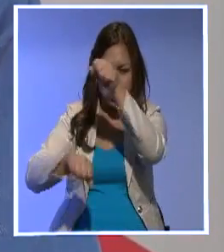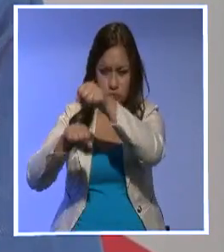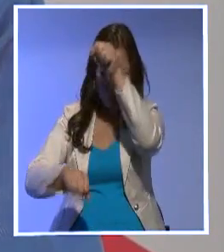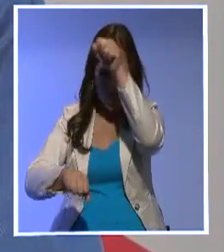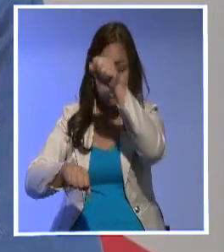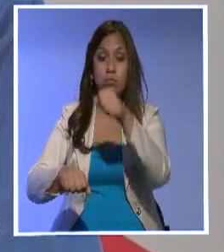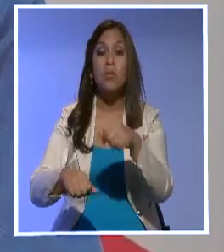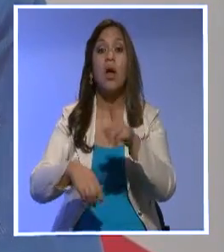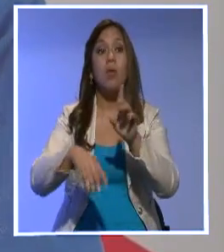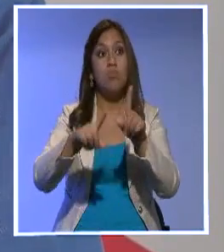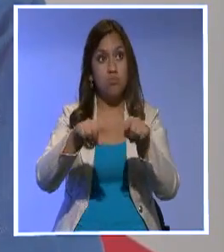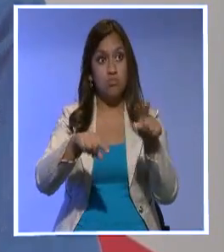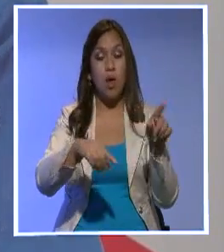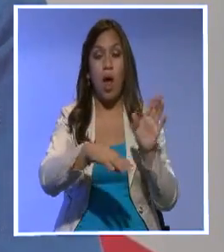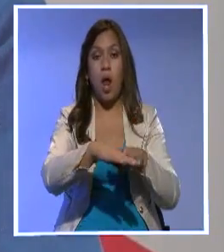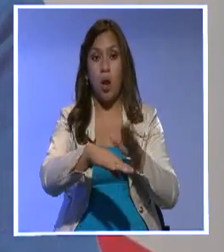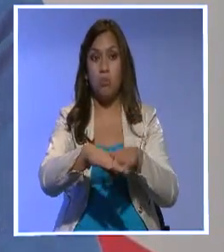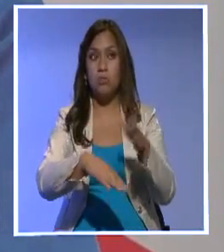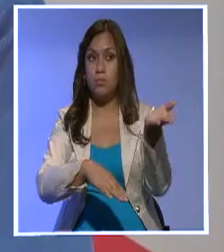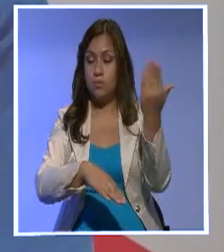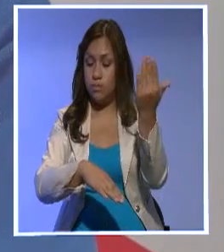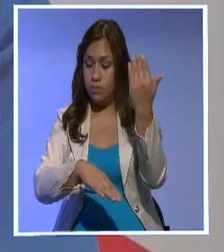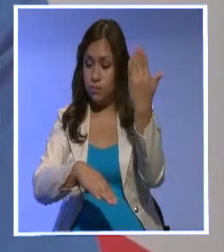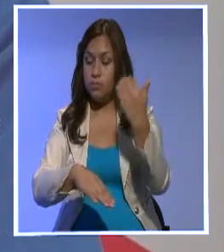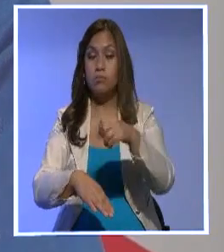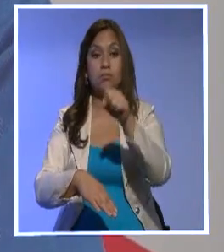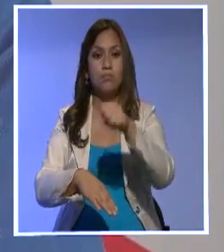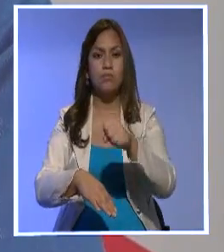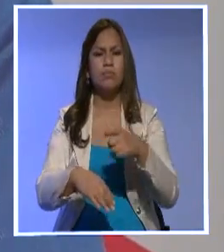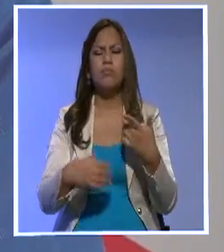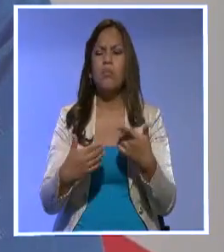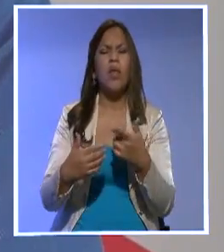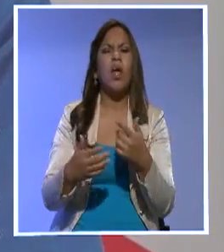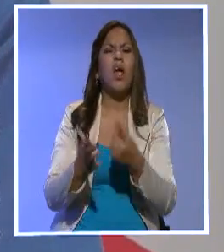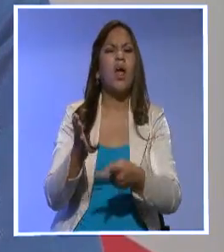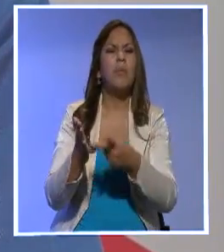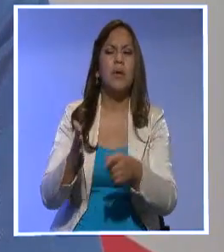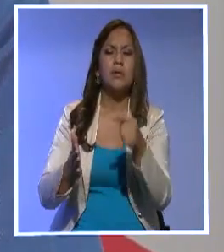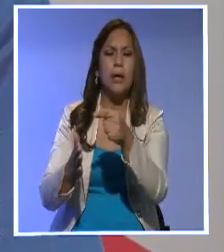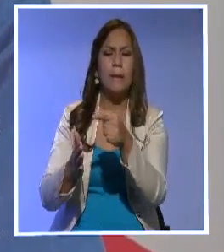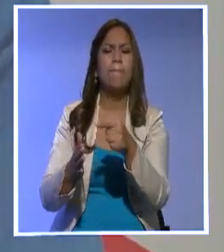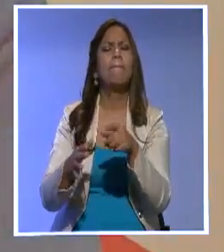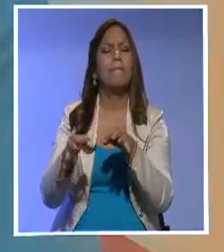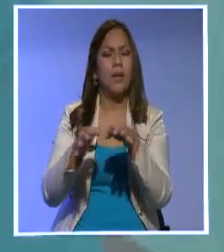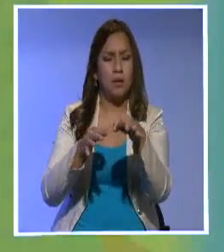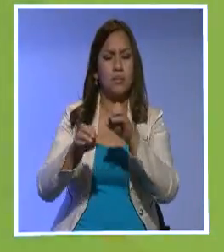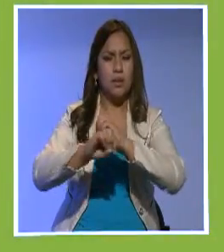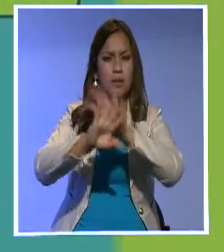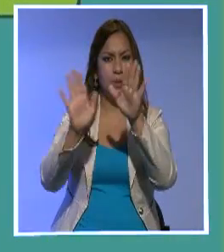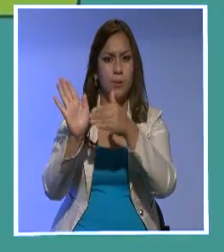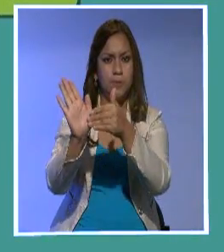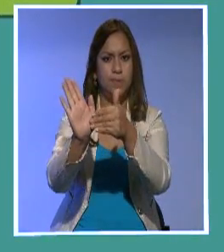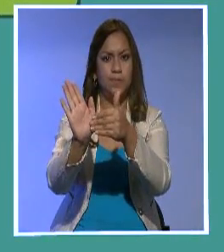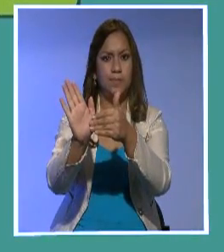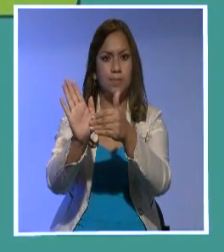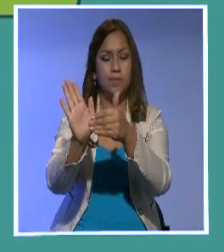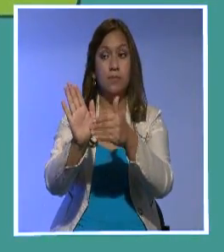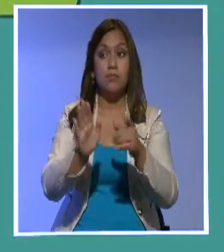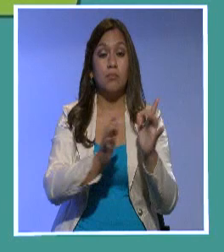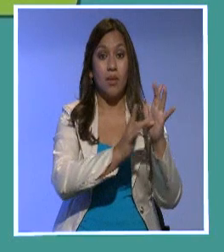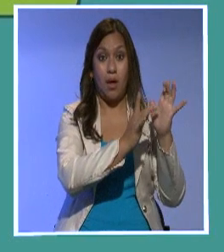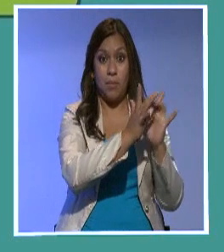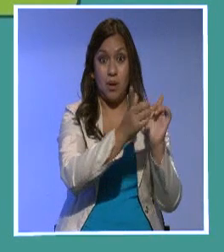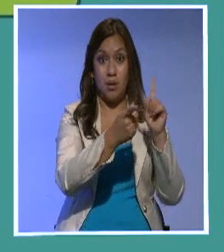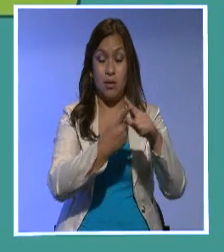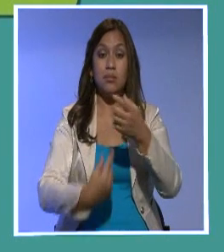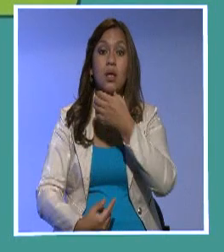les tenemos una nota preparada que contextualiza lo que ha sido este proceso aquí en asamblea nacional de abril a